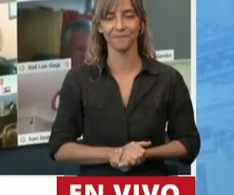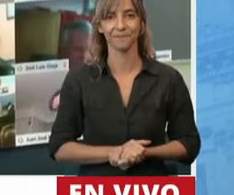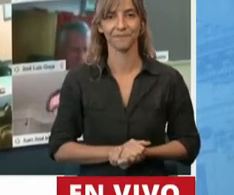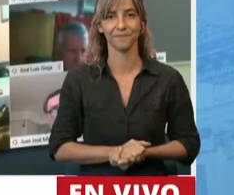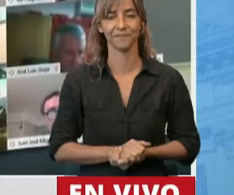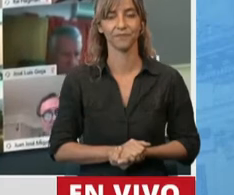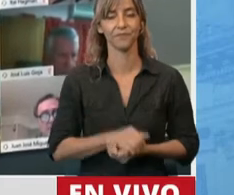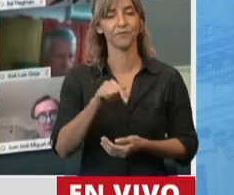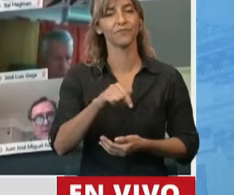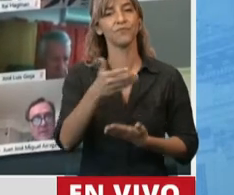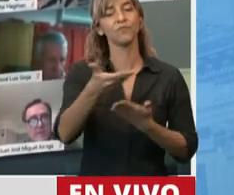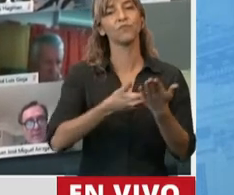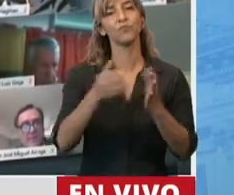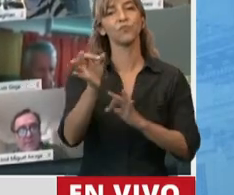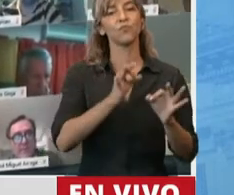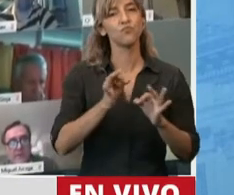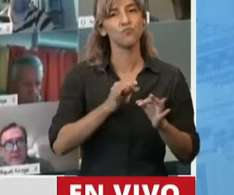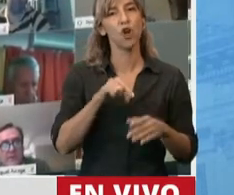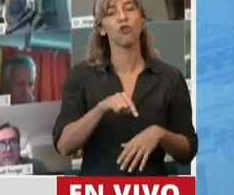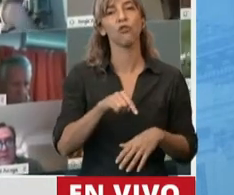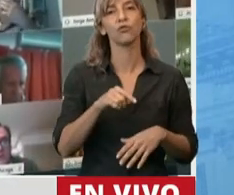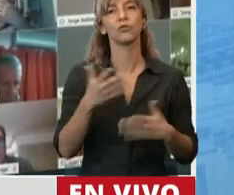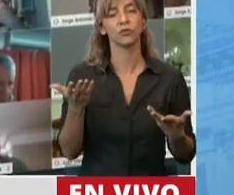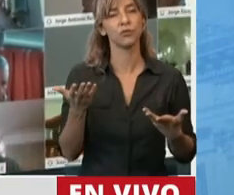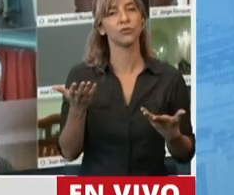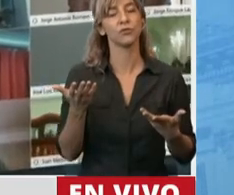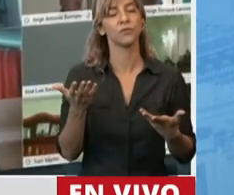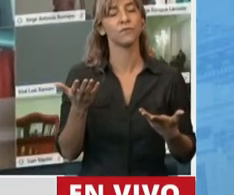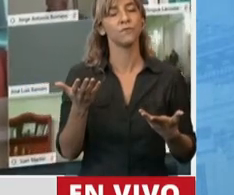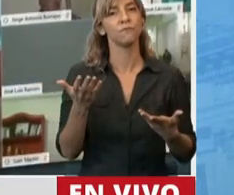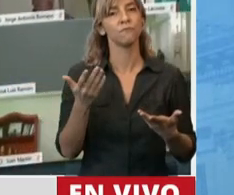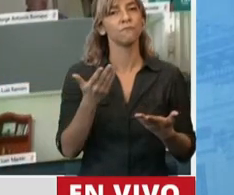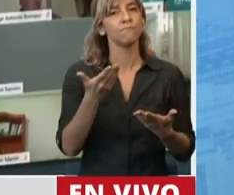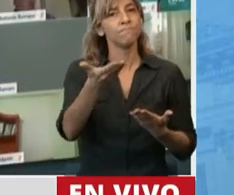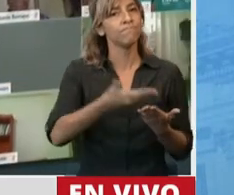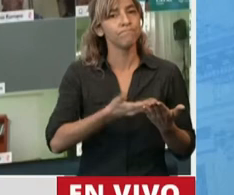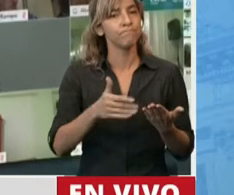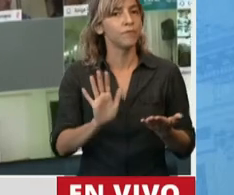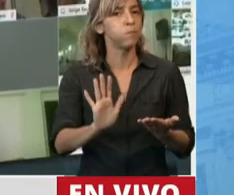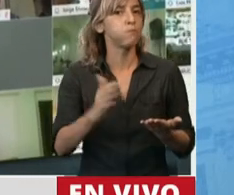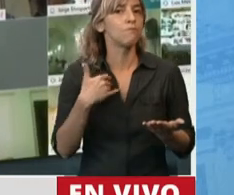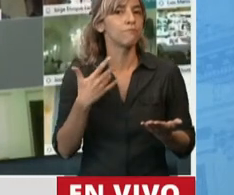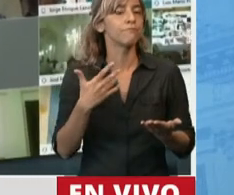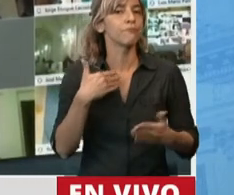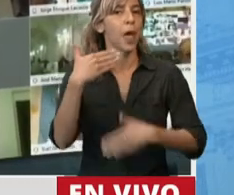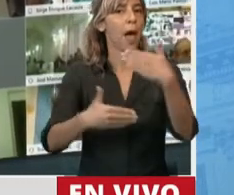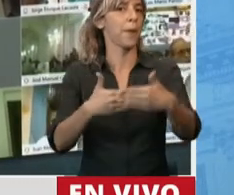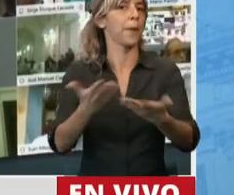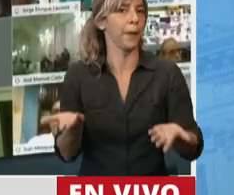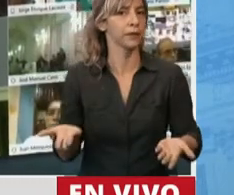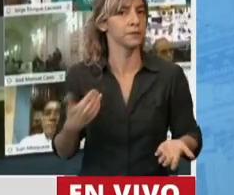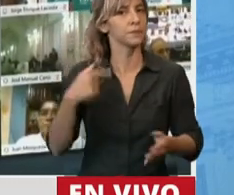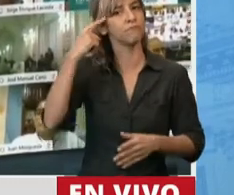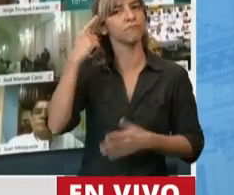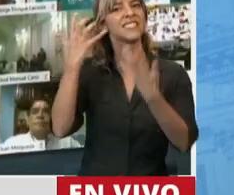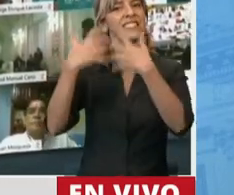el proyecto que estamos tratando sin duda constituye otro avance más en la legislación sanitaria